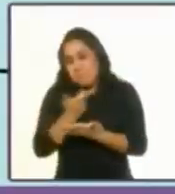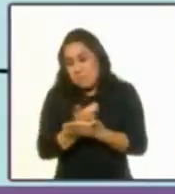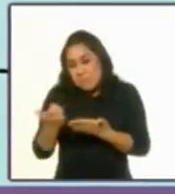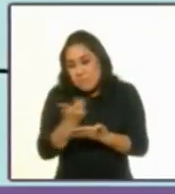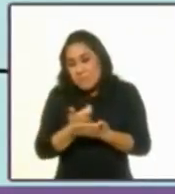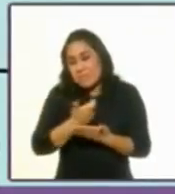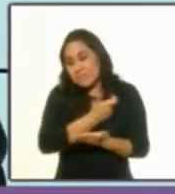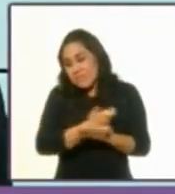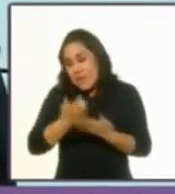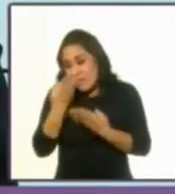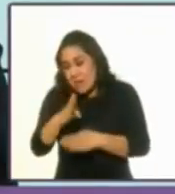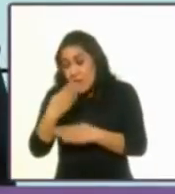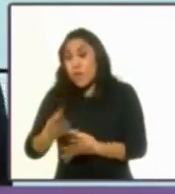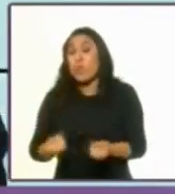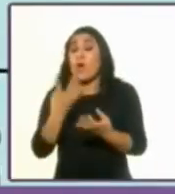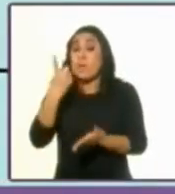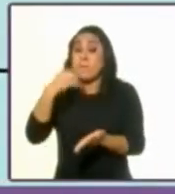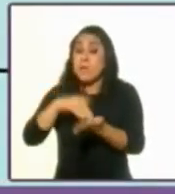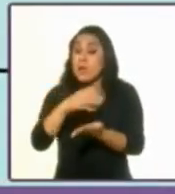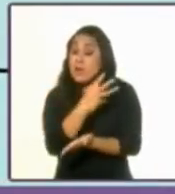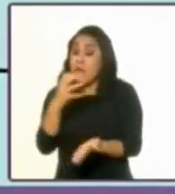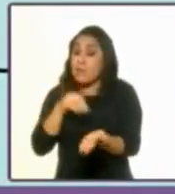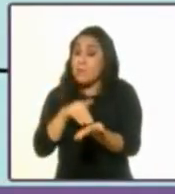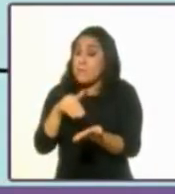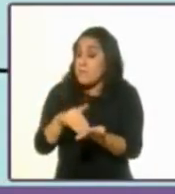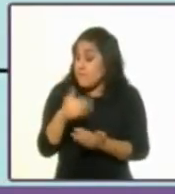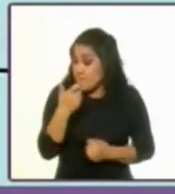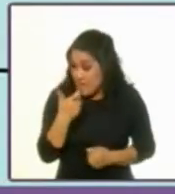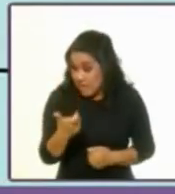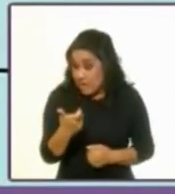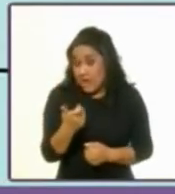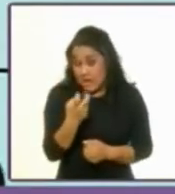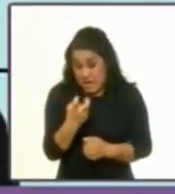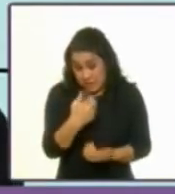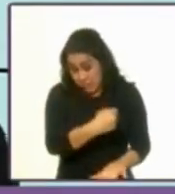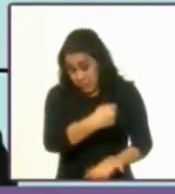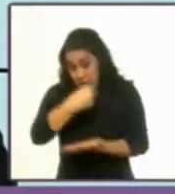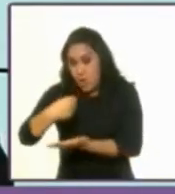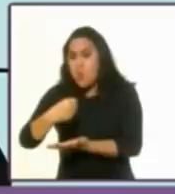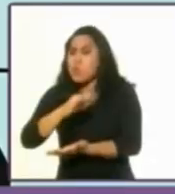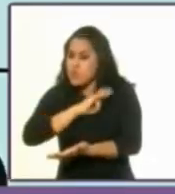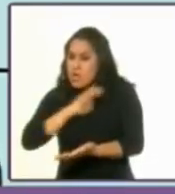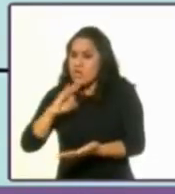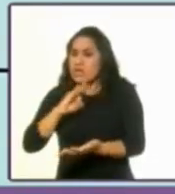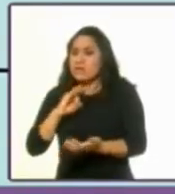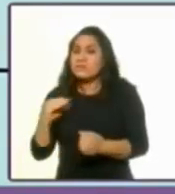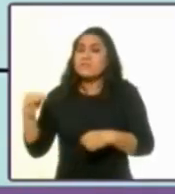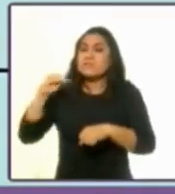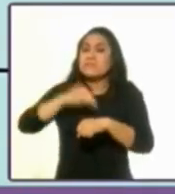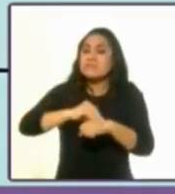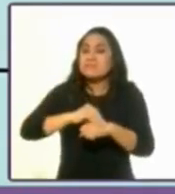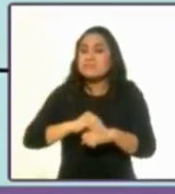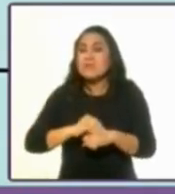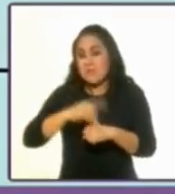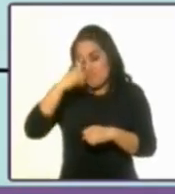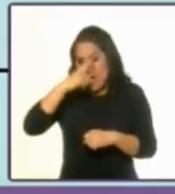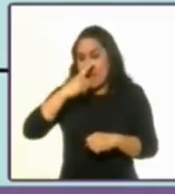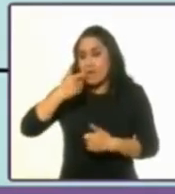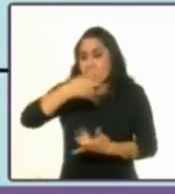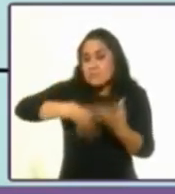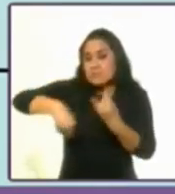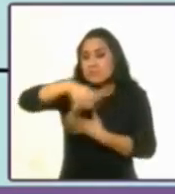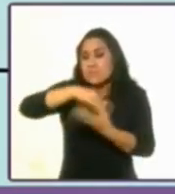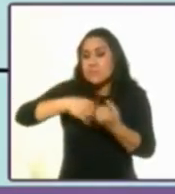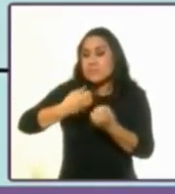1300 millones de pesos lo cual con esto construiremos el fondo precisamente para el desarrollo social